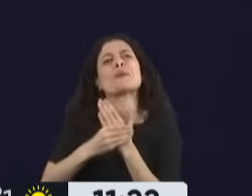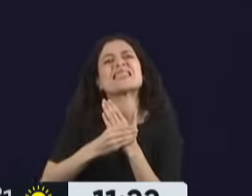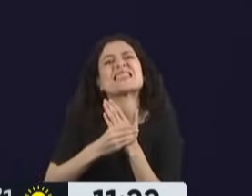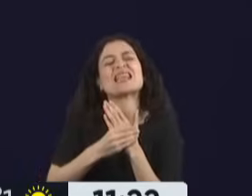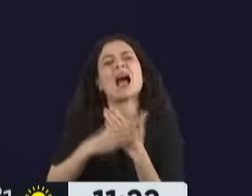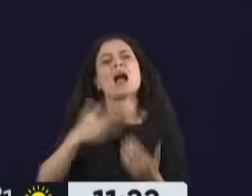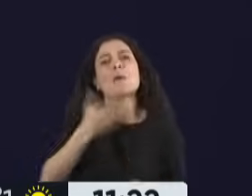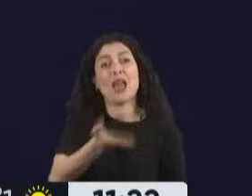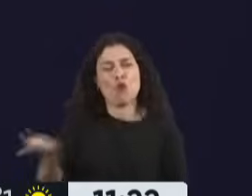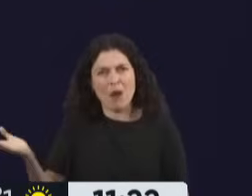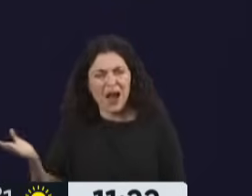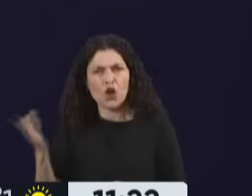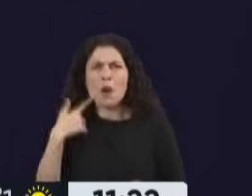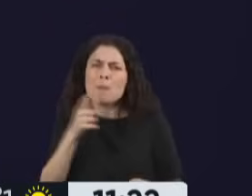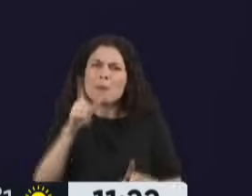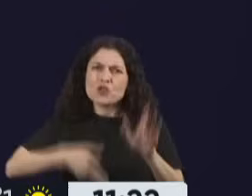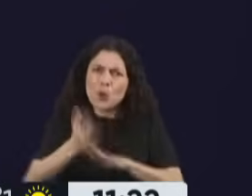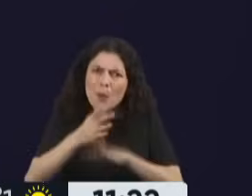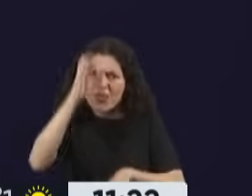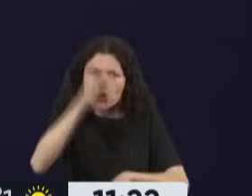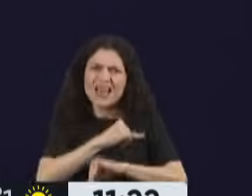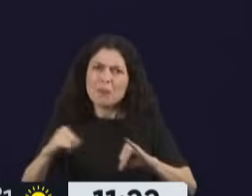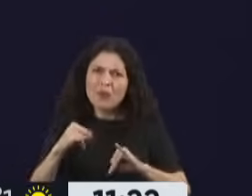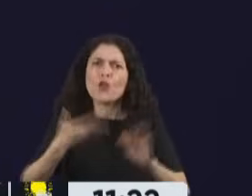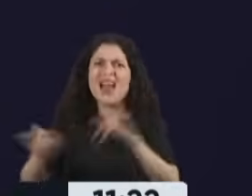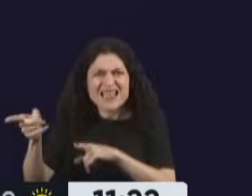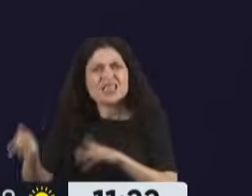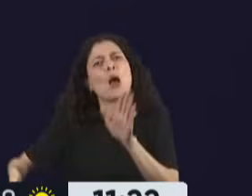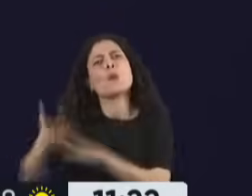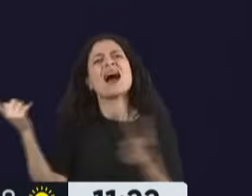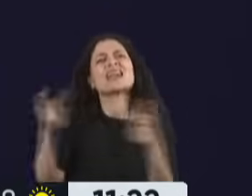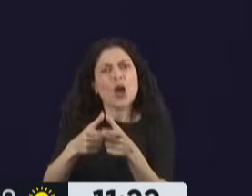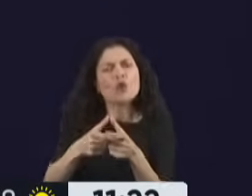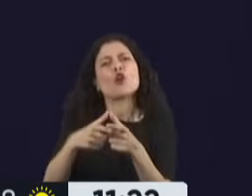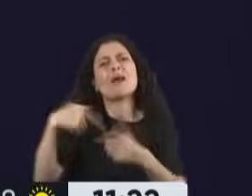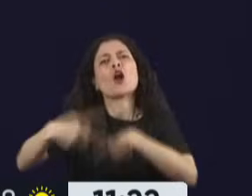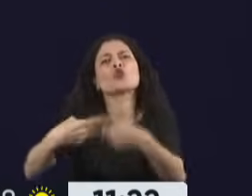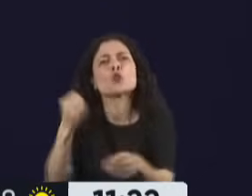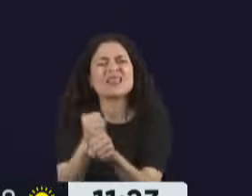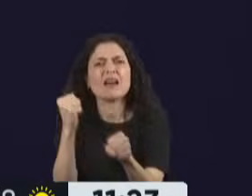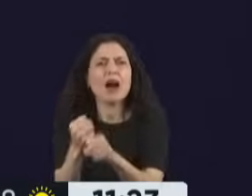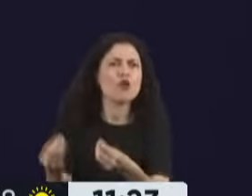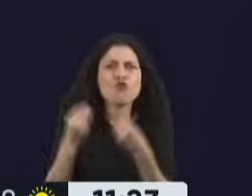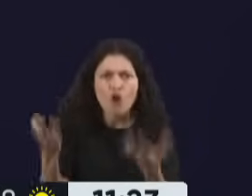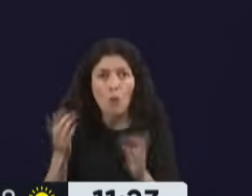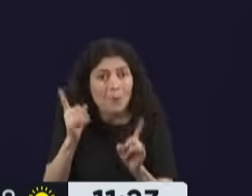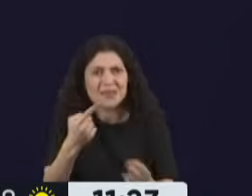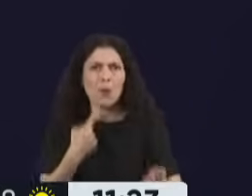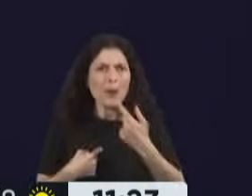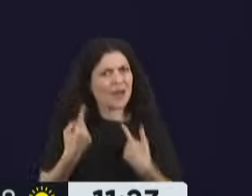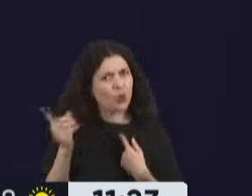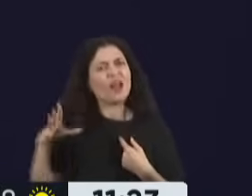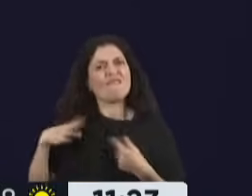Hoy creo que a las 12 del mediodía tenía una reunión para evaluar los pasos a seguir en virtud de todo lo que me estás comentando.